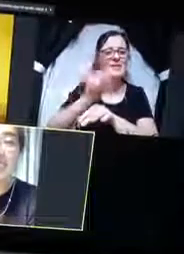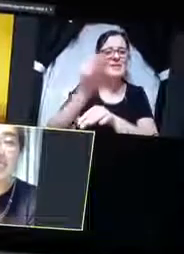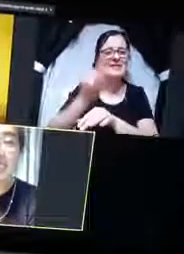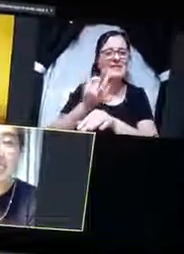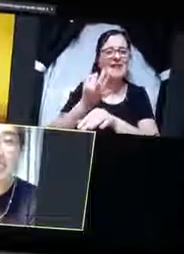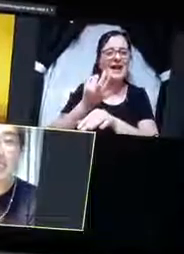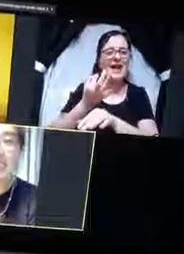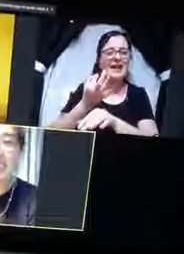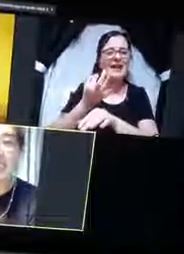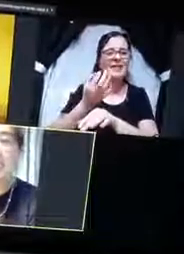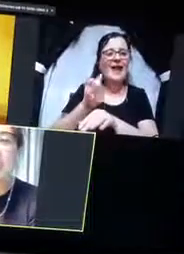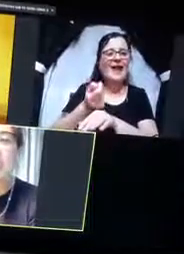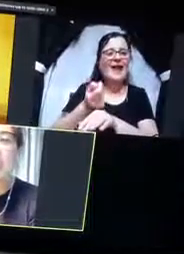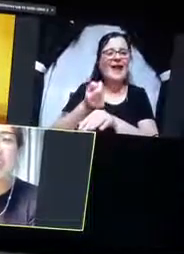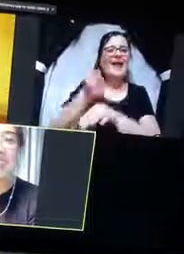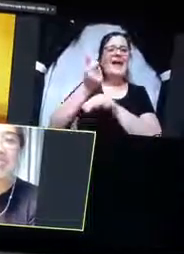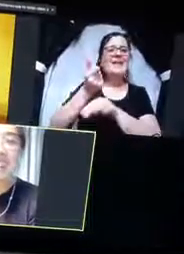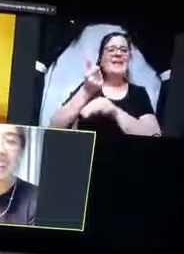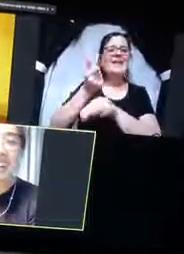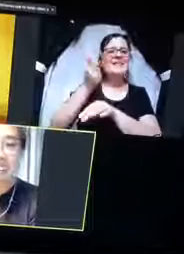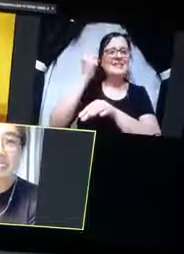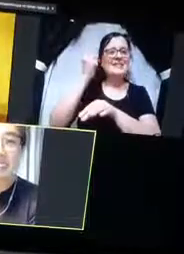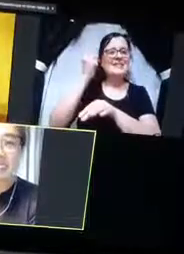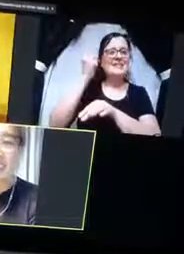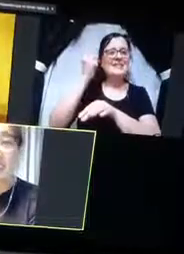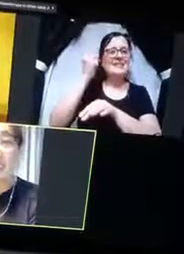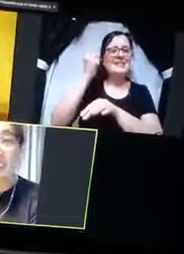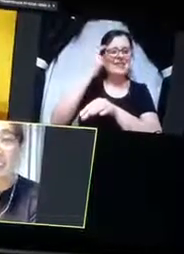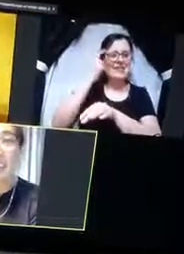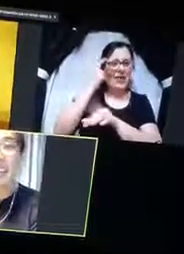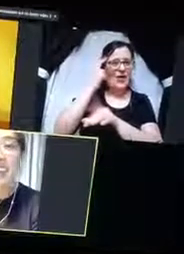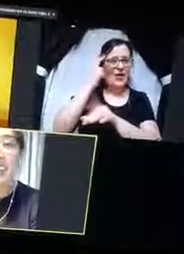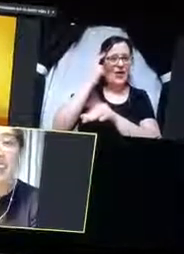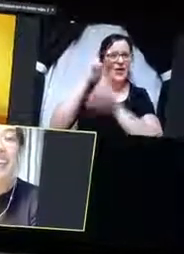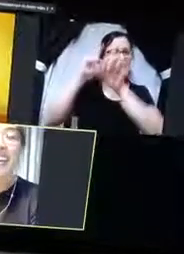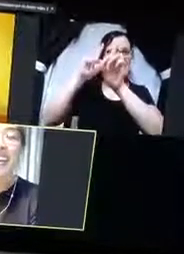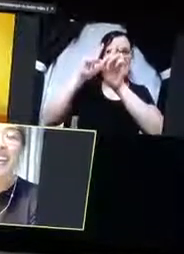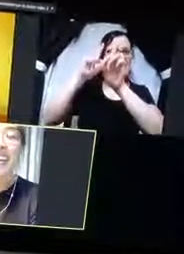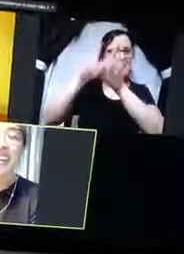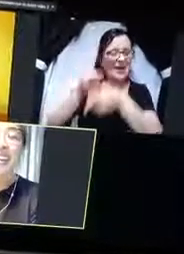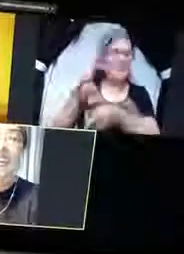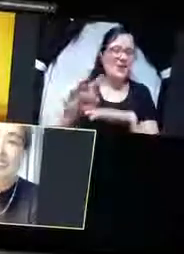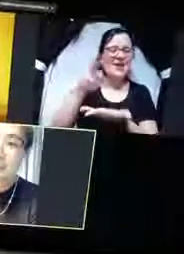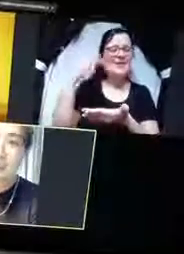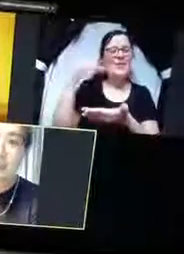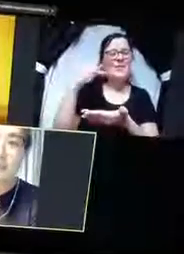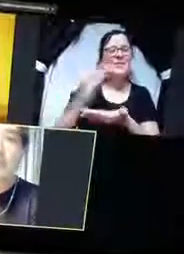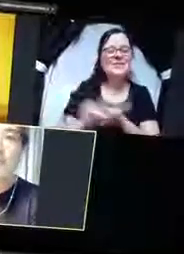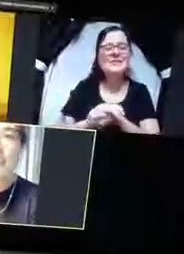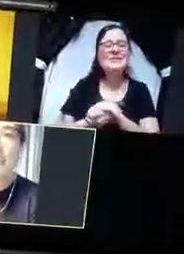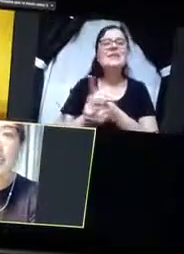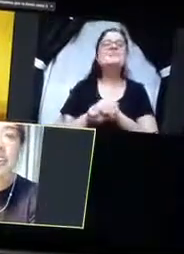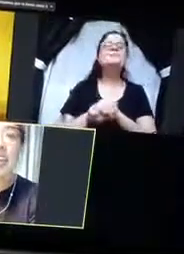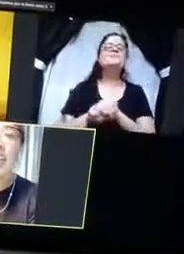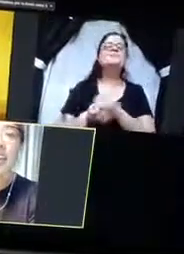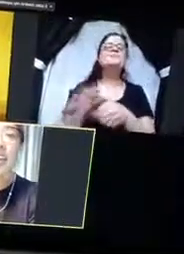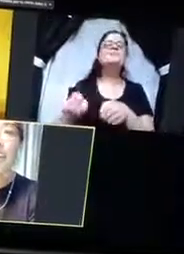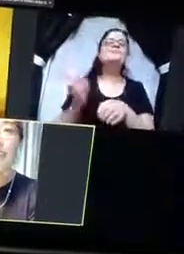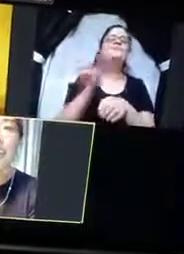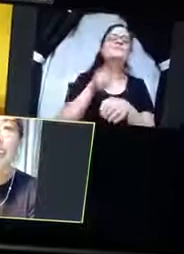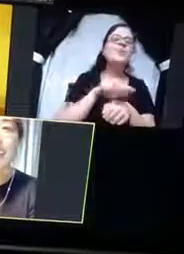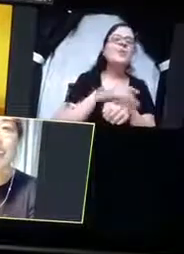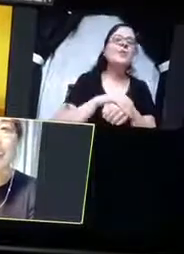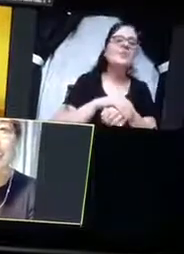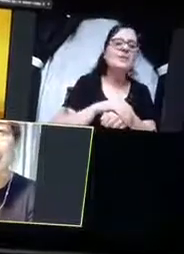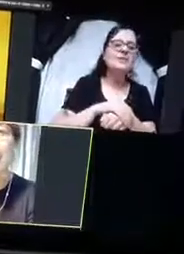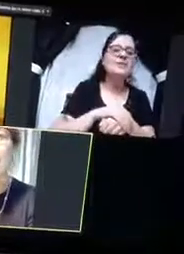en psicología, una genia con más de 25 años de trayectoria. Eli Coacucia, una genia,